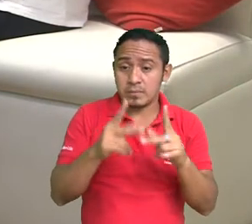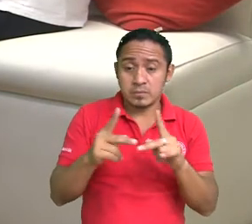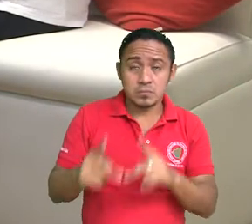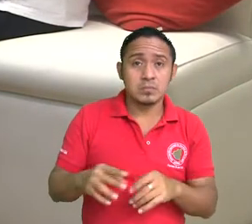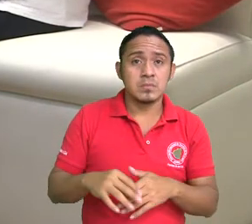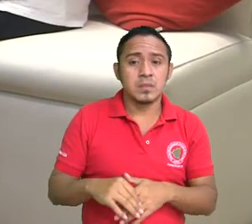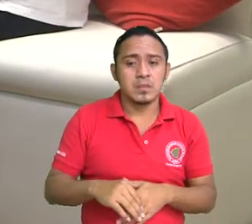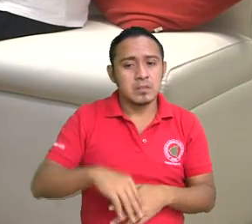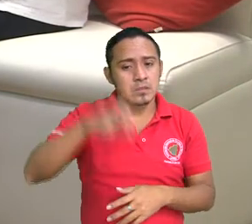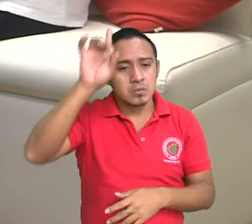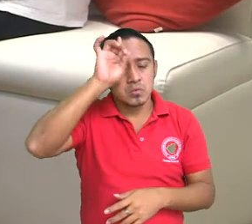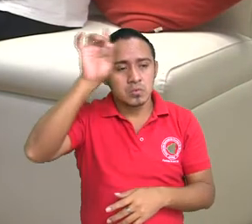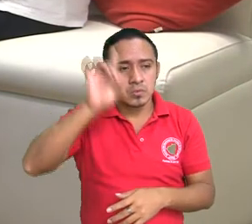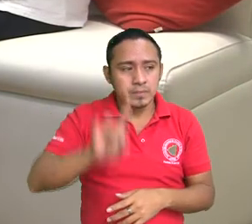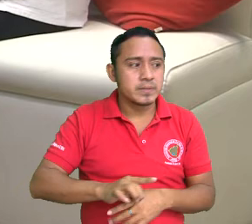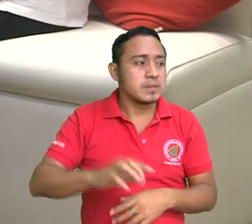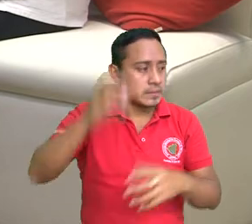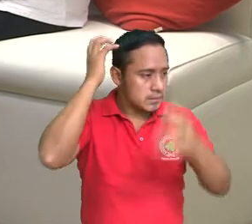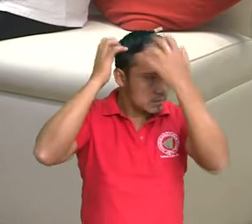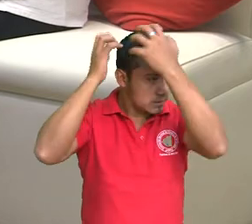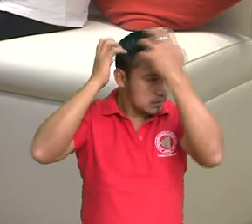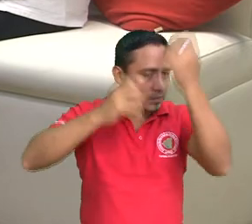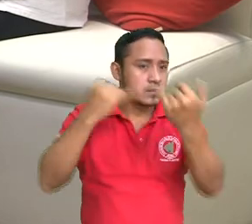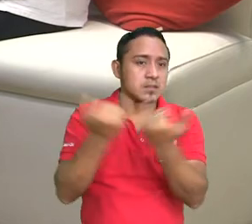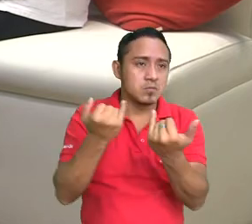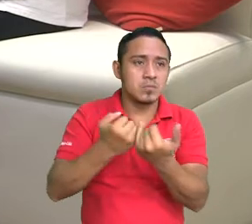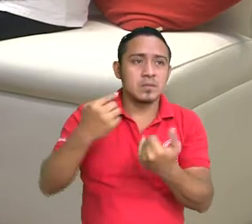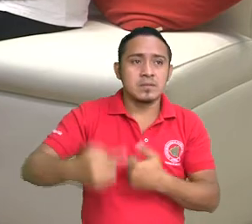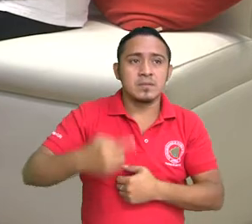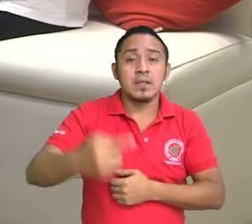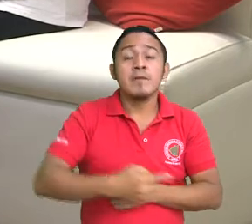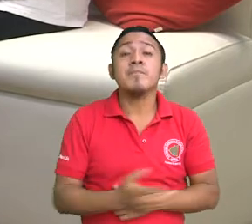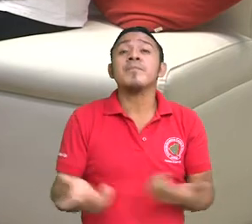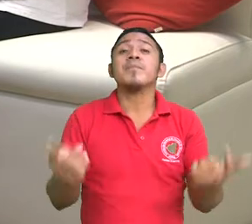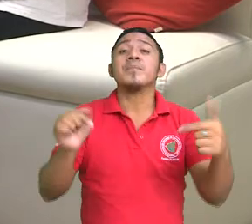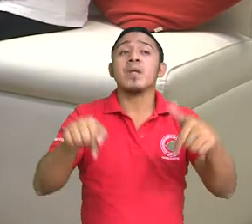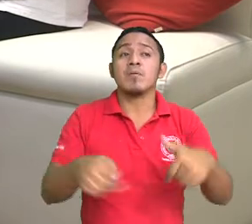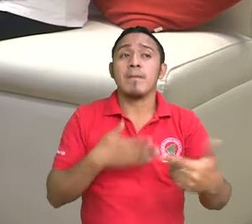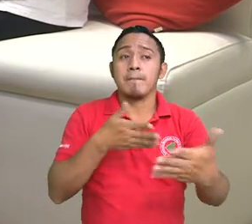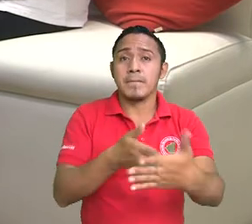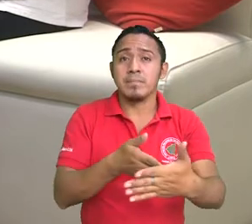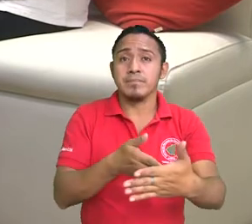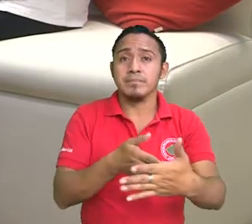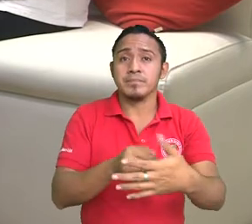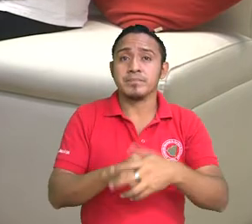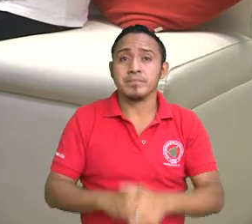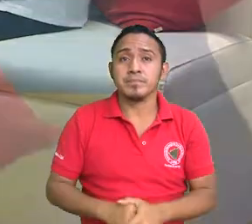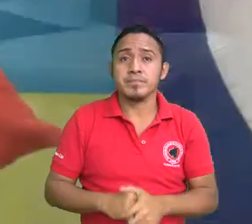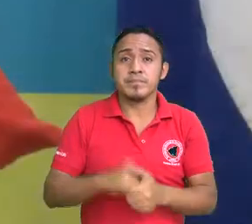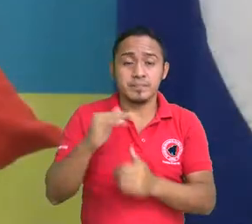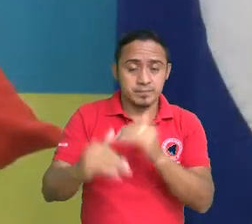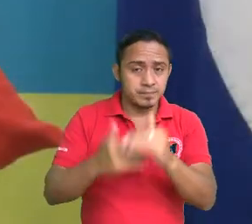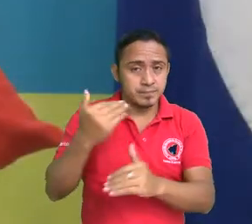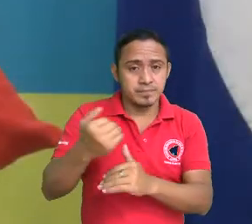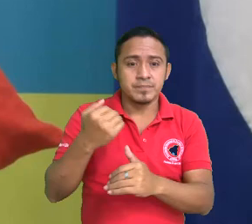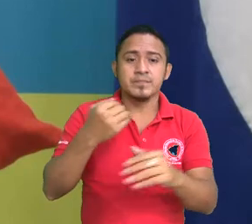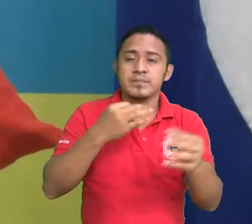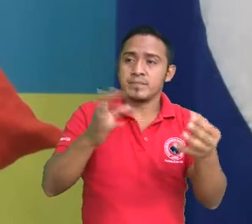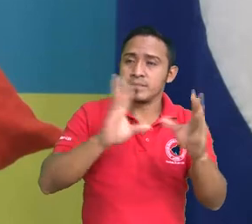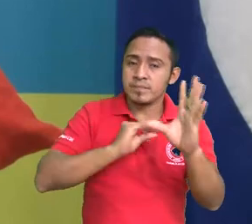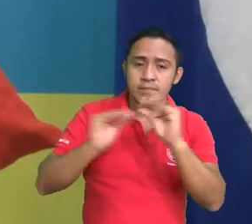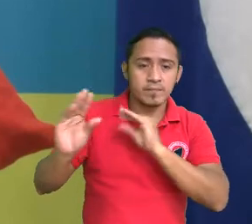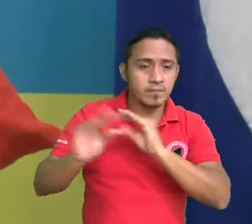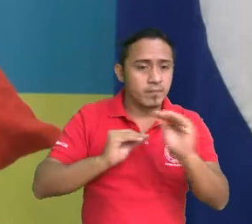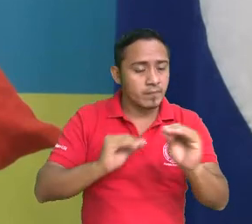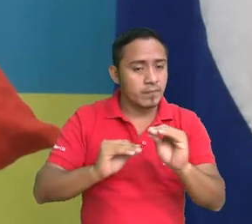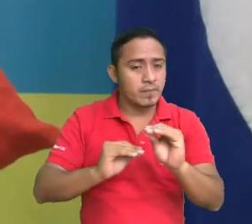mucha gente no lo sabe, pero el cabello hay que lavarlo diariamente. Ok, vamos a hacer una pausa, doctora, cuando regresemos vamos a seguir conversando